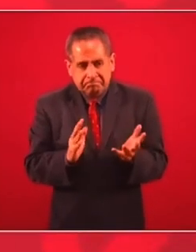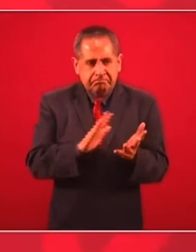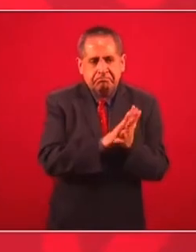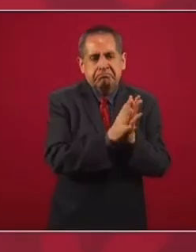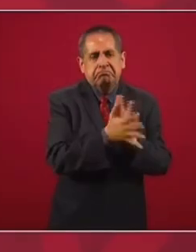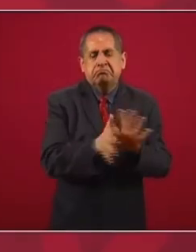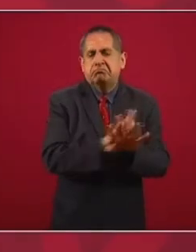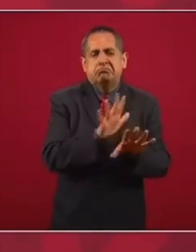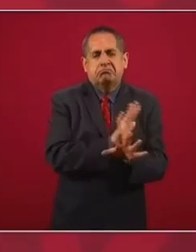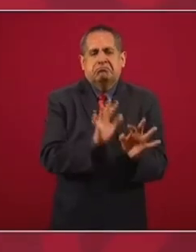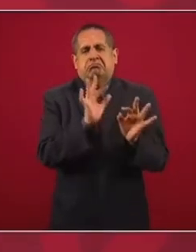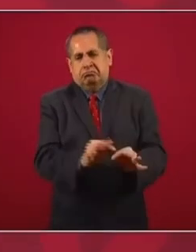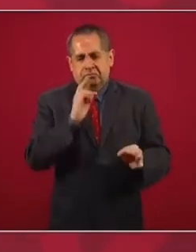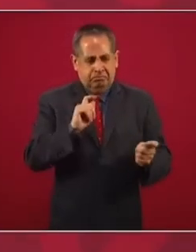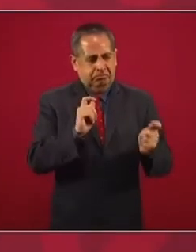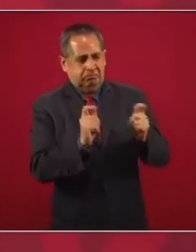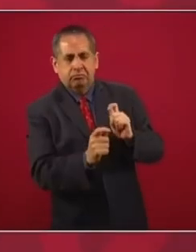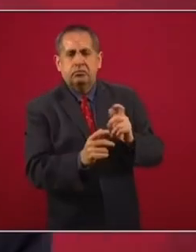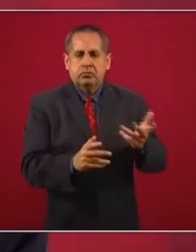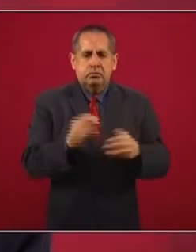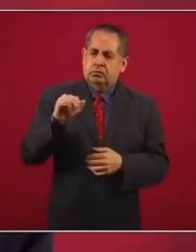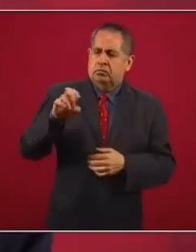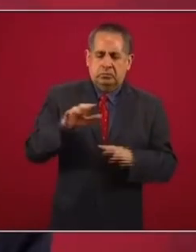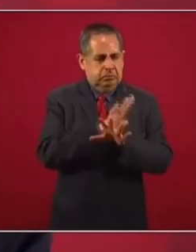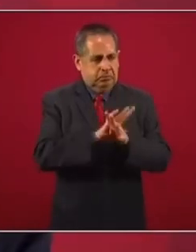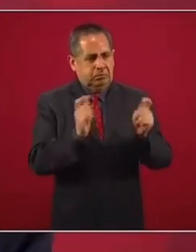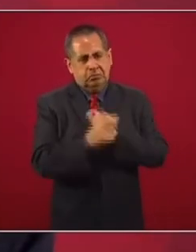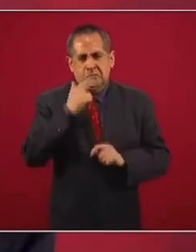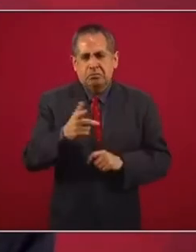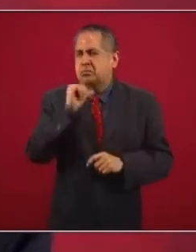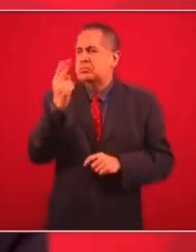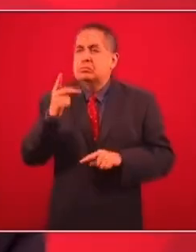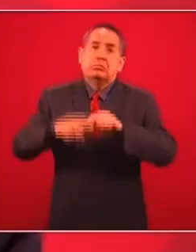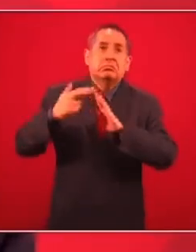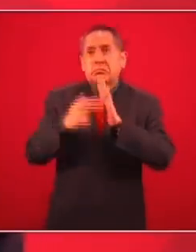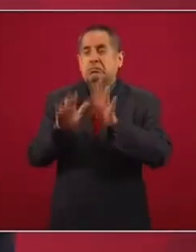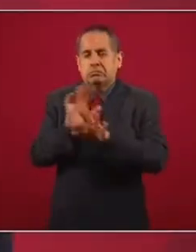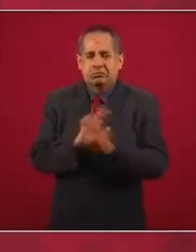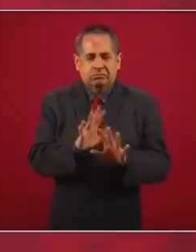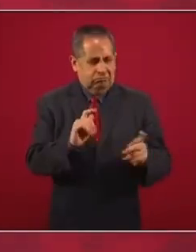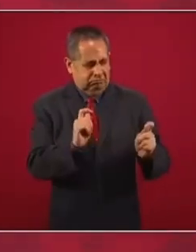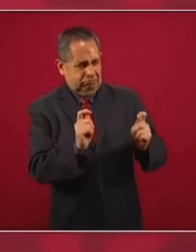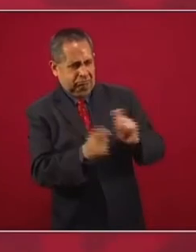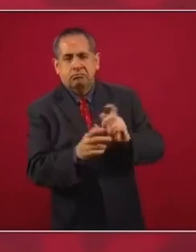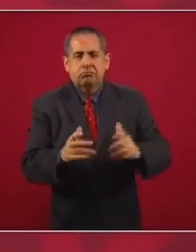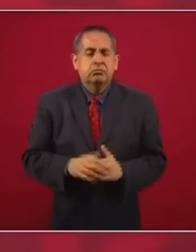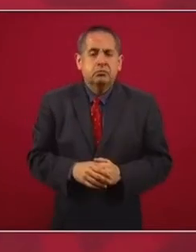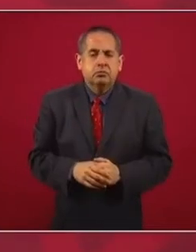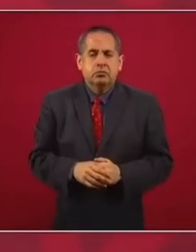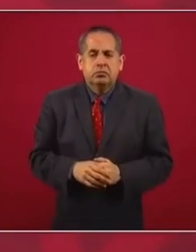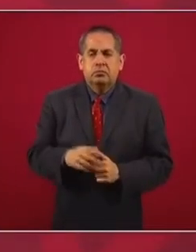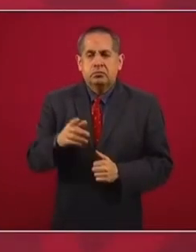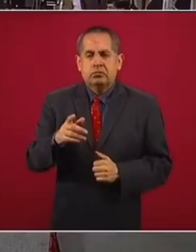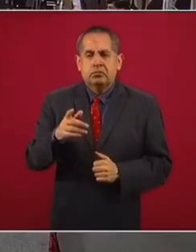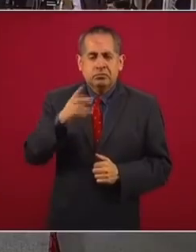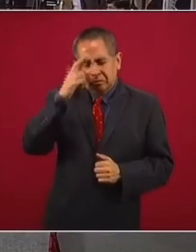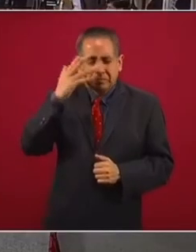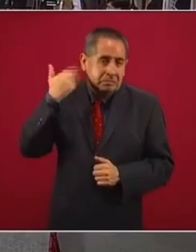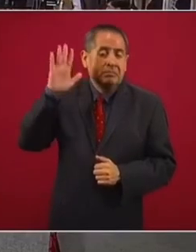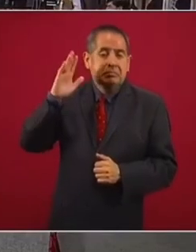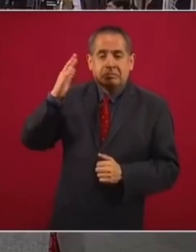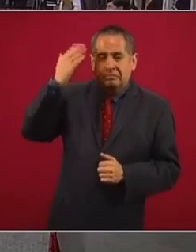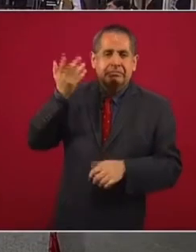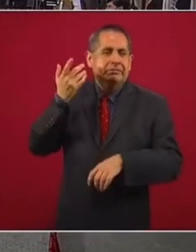irse renovando el Instituto Electoral sin necesidad de una reforma. La costumbre en la época